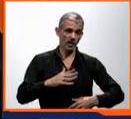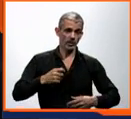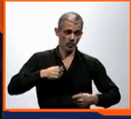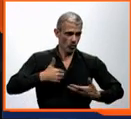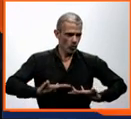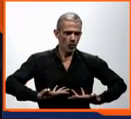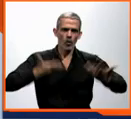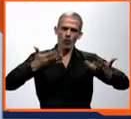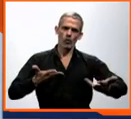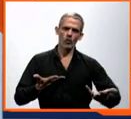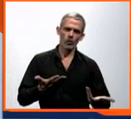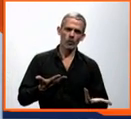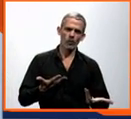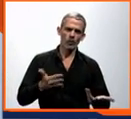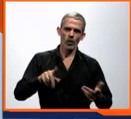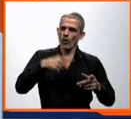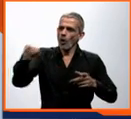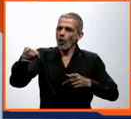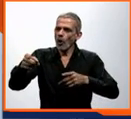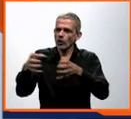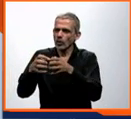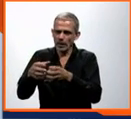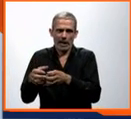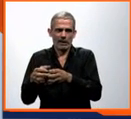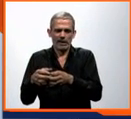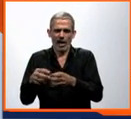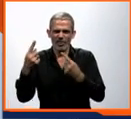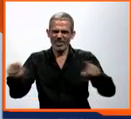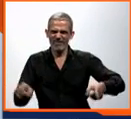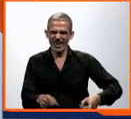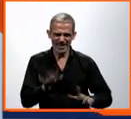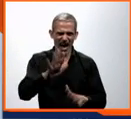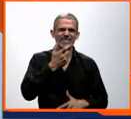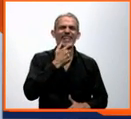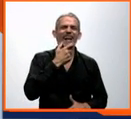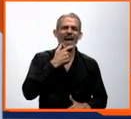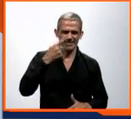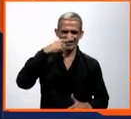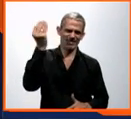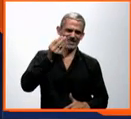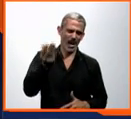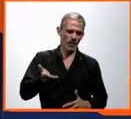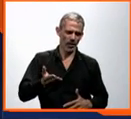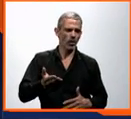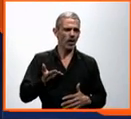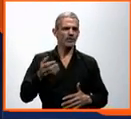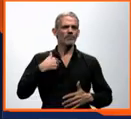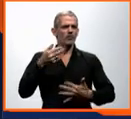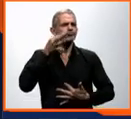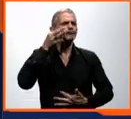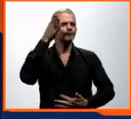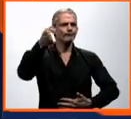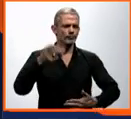anímicamente los equipos no salen parados igual de esa clase de partidos. Y algo de esto le pasó a Racing el último sábado. Sí, yo tuve la posibilidad de